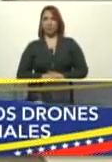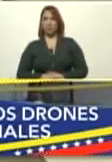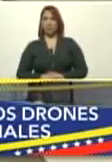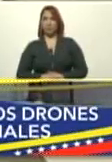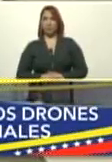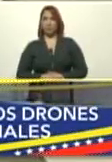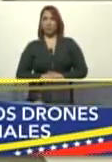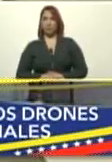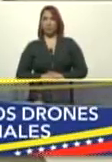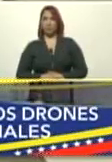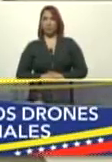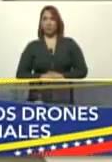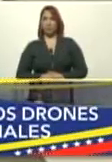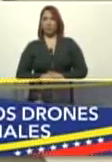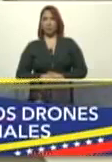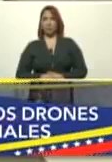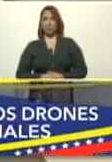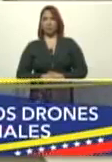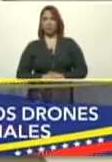Y